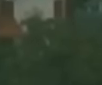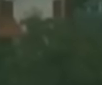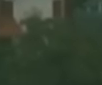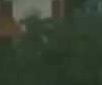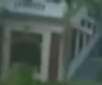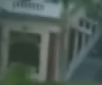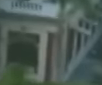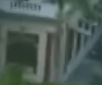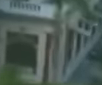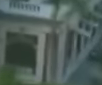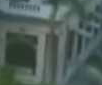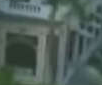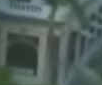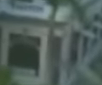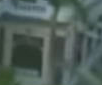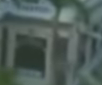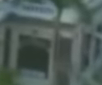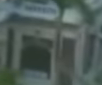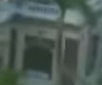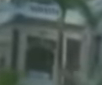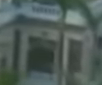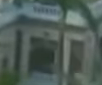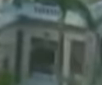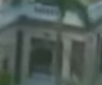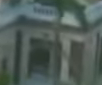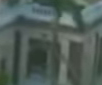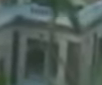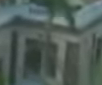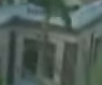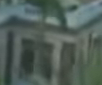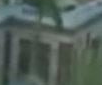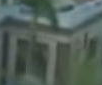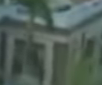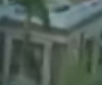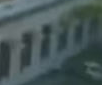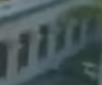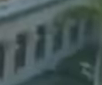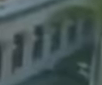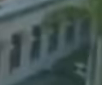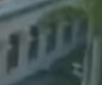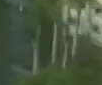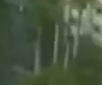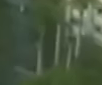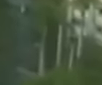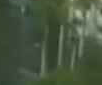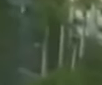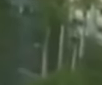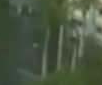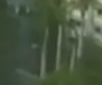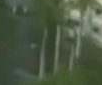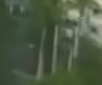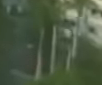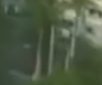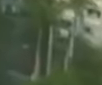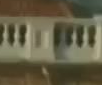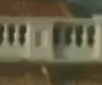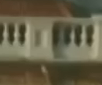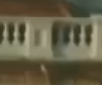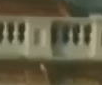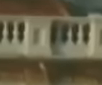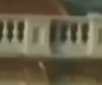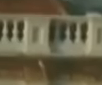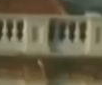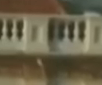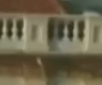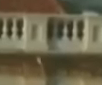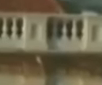de Venezuela. Hay un gran compromiso con Venezuela, hay un gran compromiso con el sentimiento patrio, porque de eso